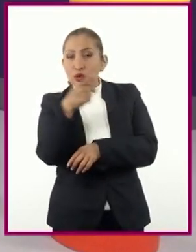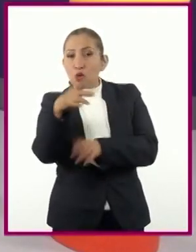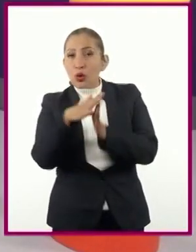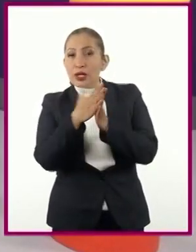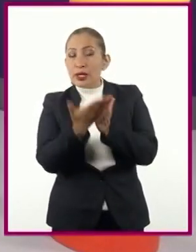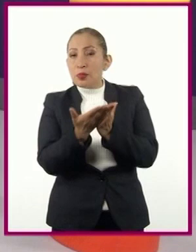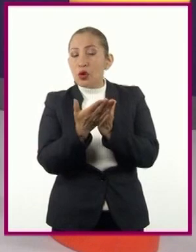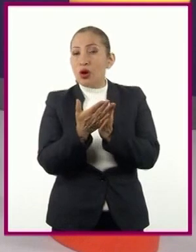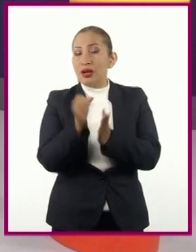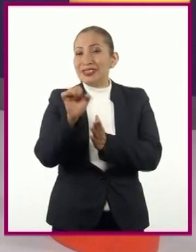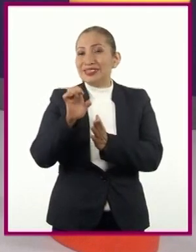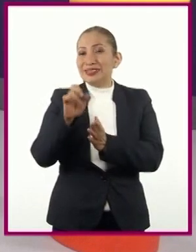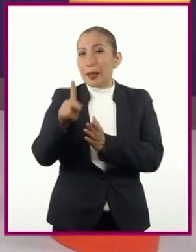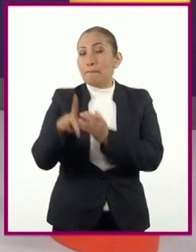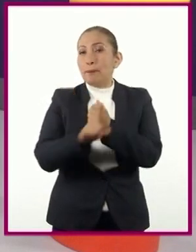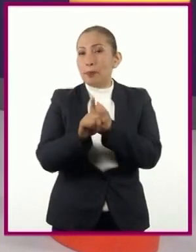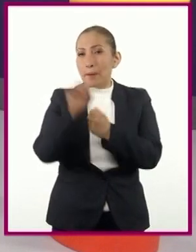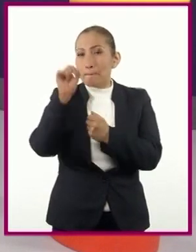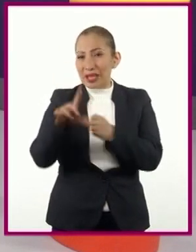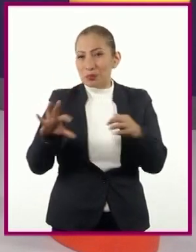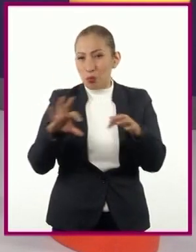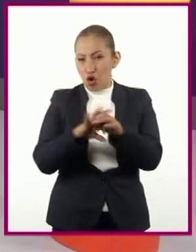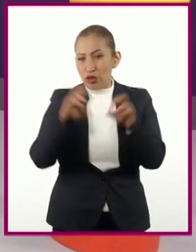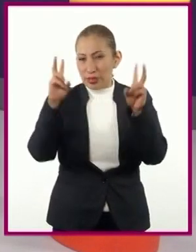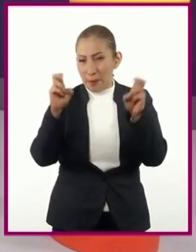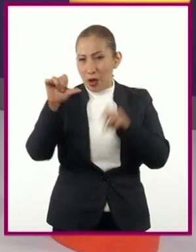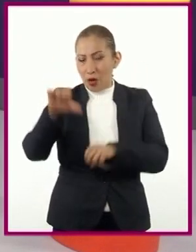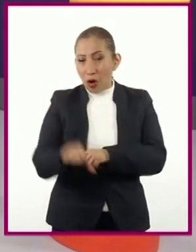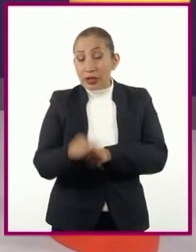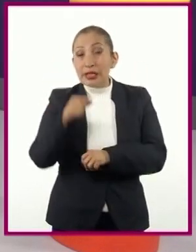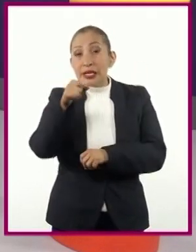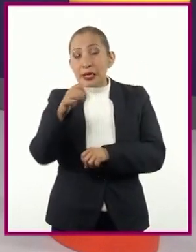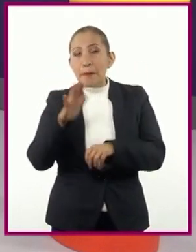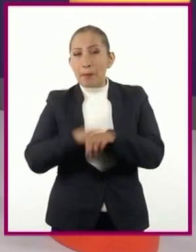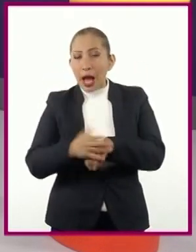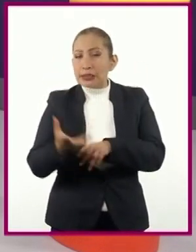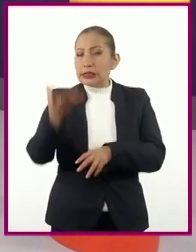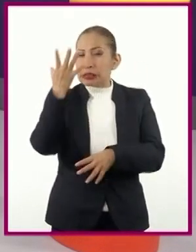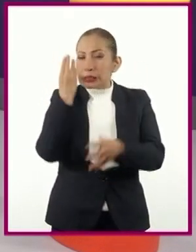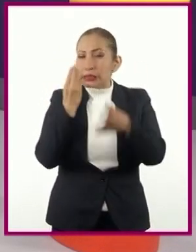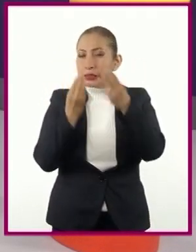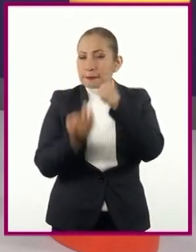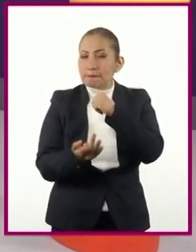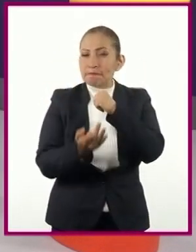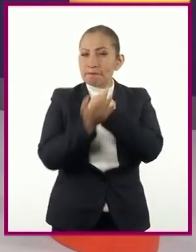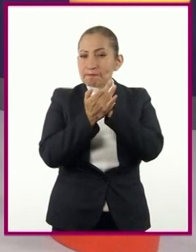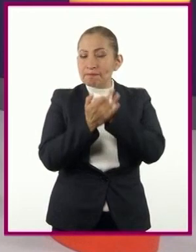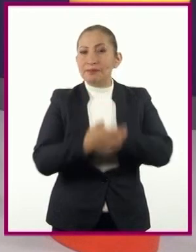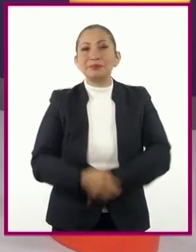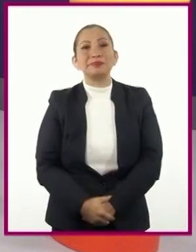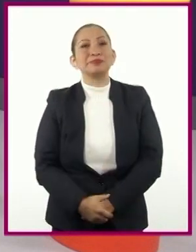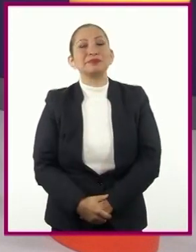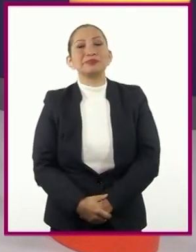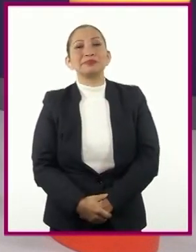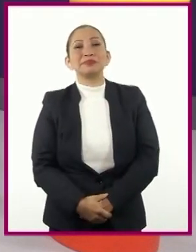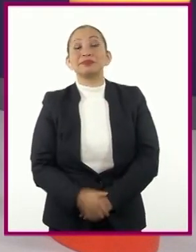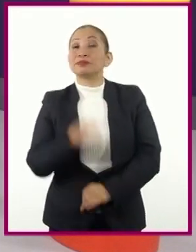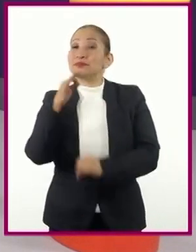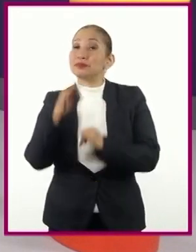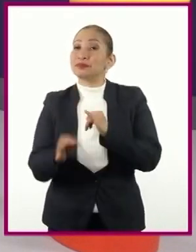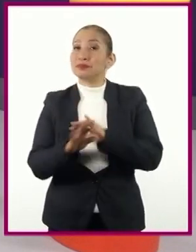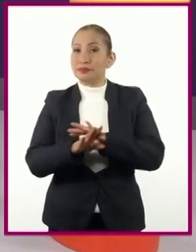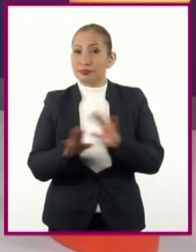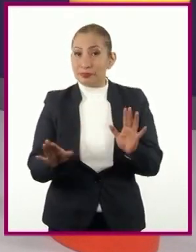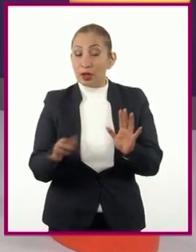libro de texto los problemas relacionados con el tema y fortalecer su proceso de aprendizaje a distancia. Y